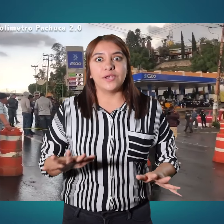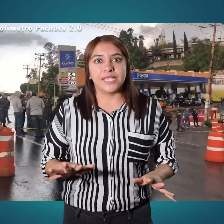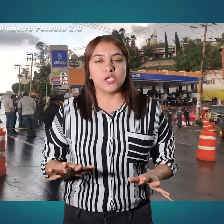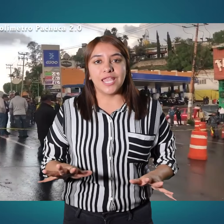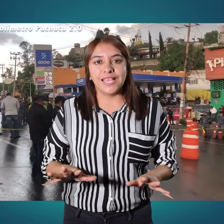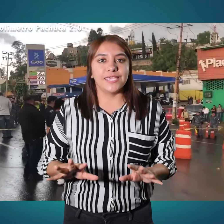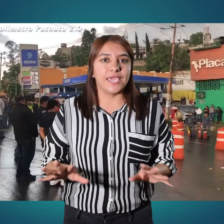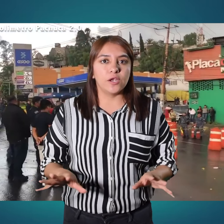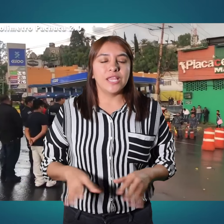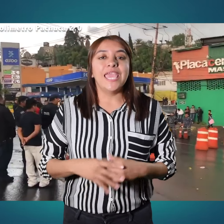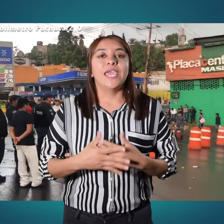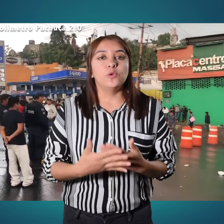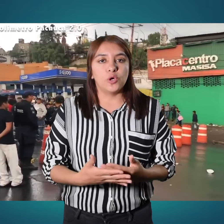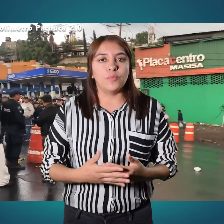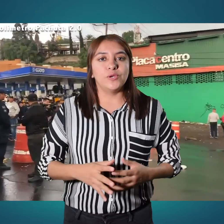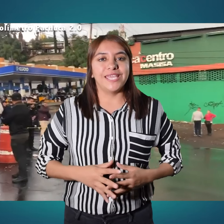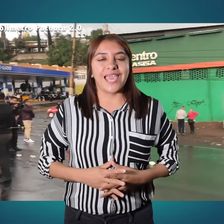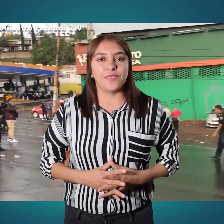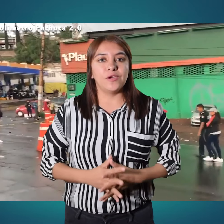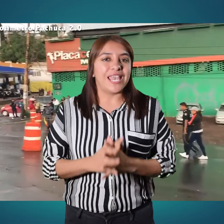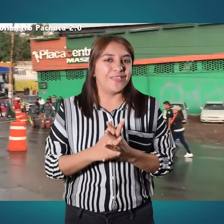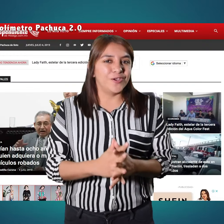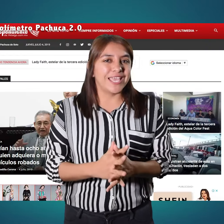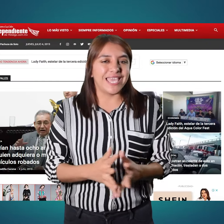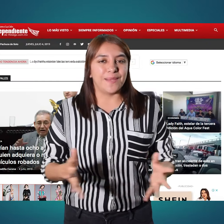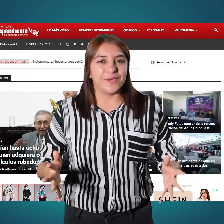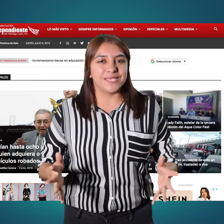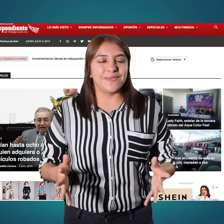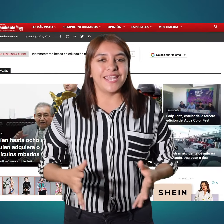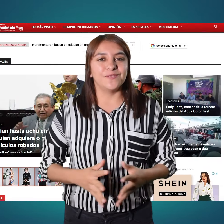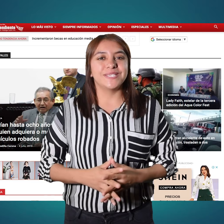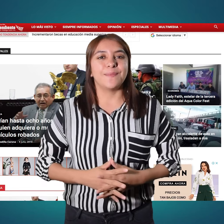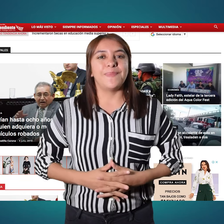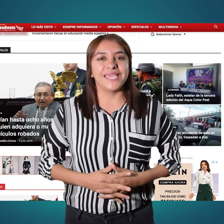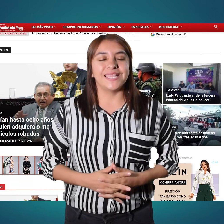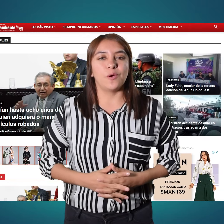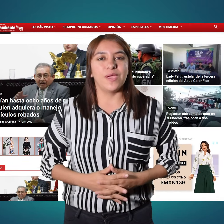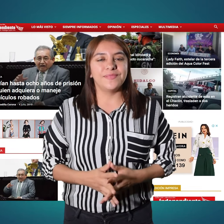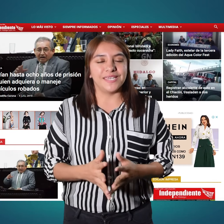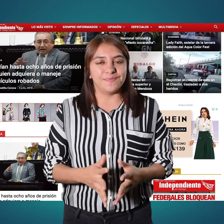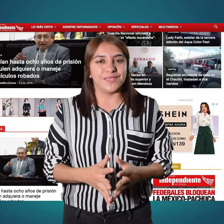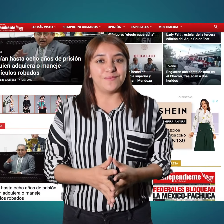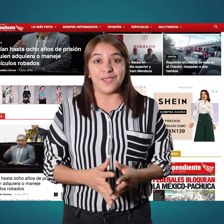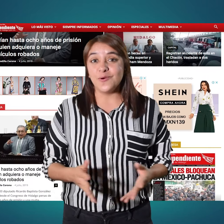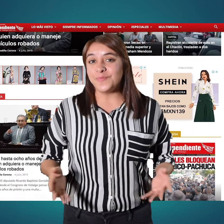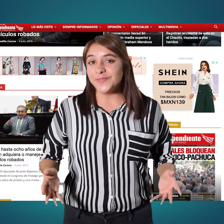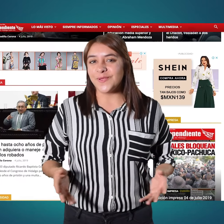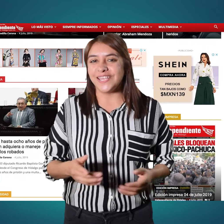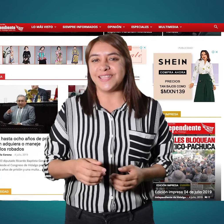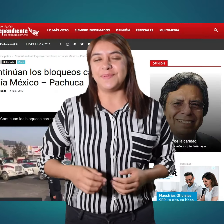en paro nacional, dijeron en un comunicado. La nota ya la puedes ver en nuestra página web